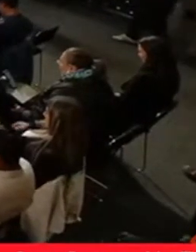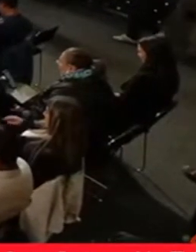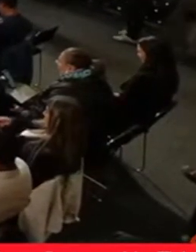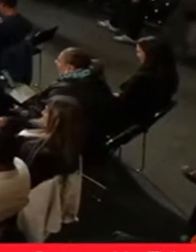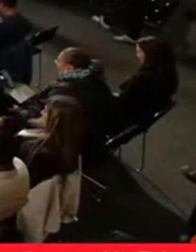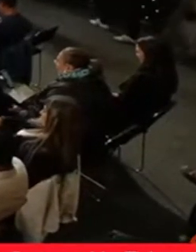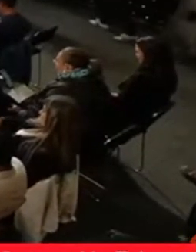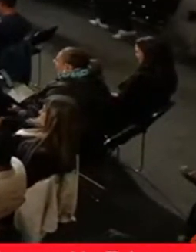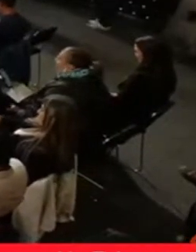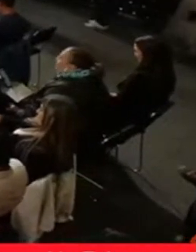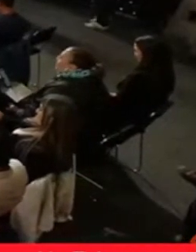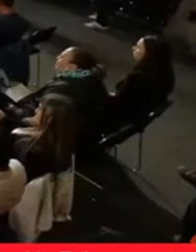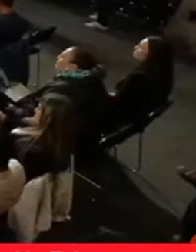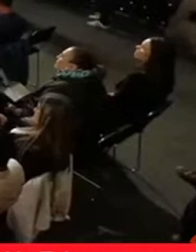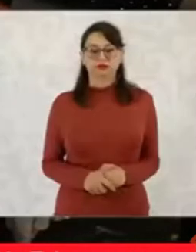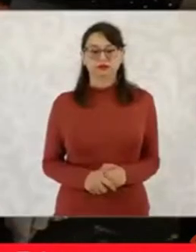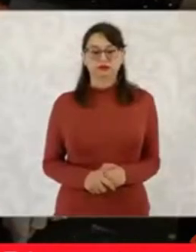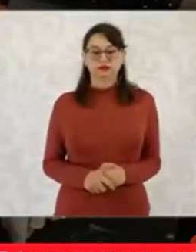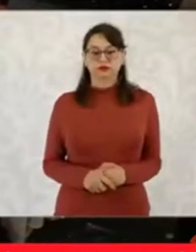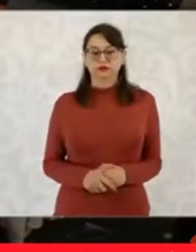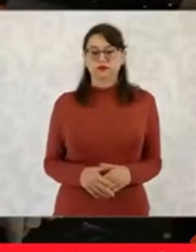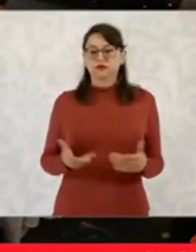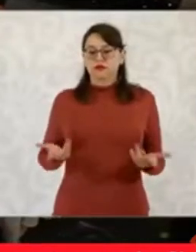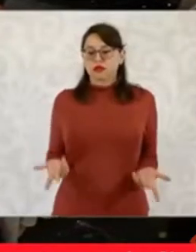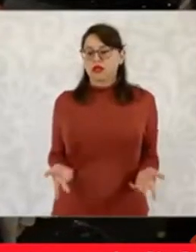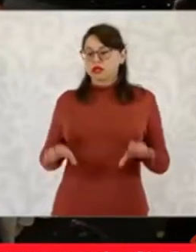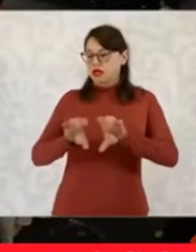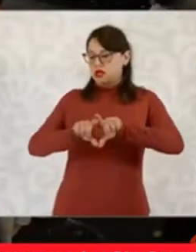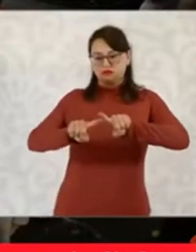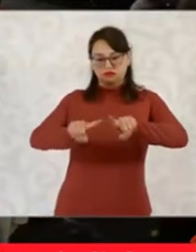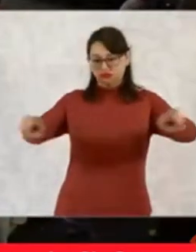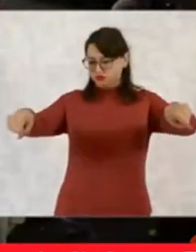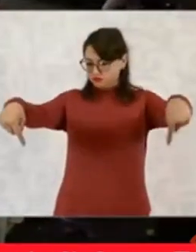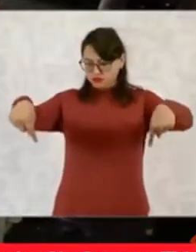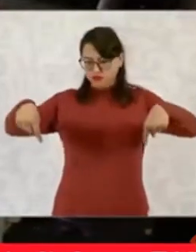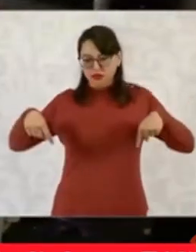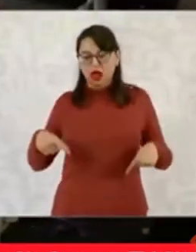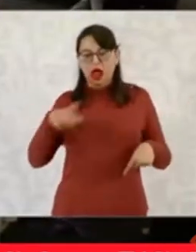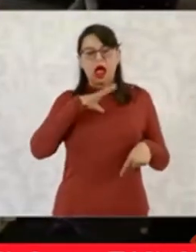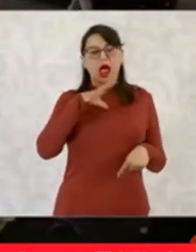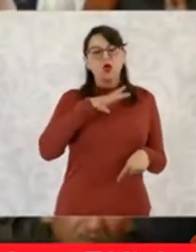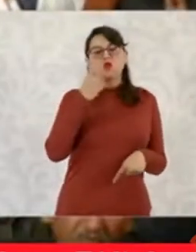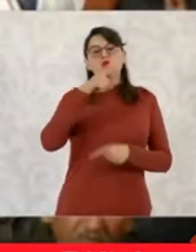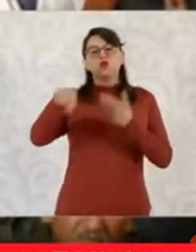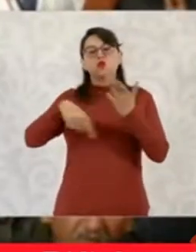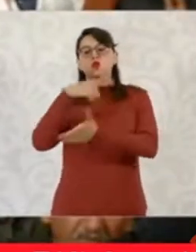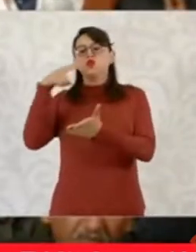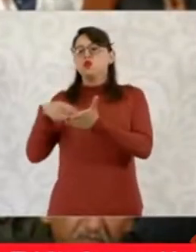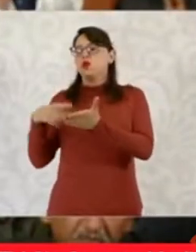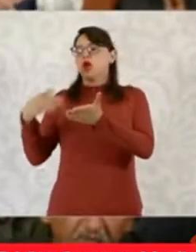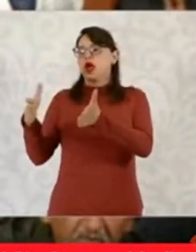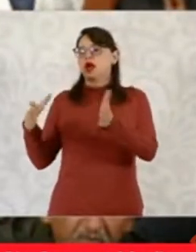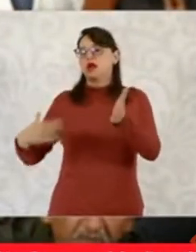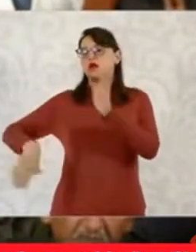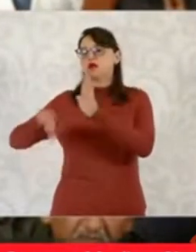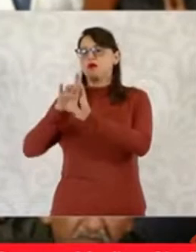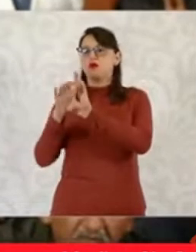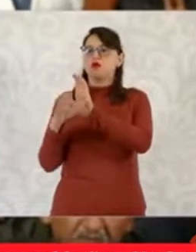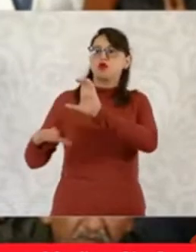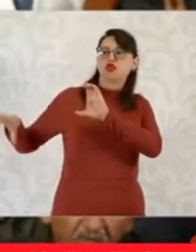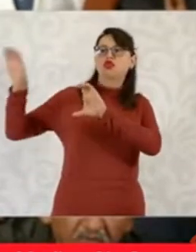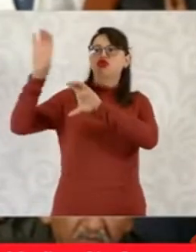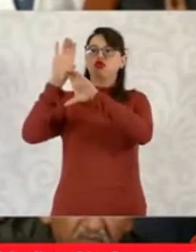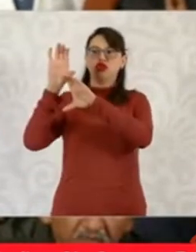Este es el único que tiene doble nivel, entrando a la derecha. Este lugar donde también ya está, no había